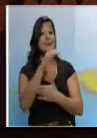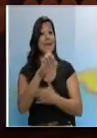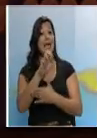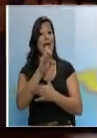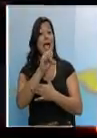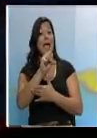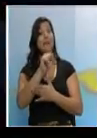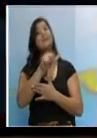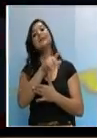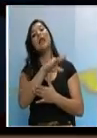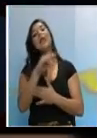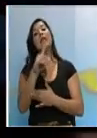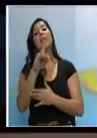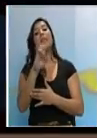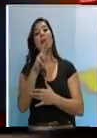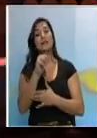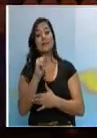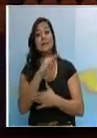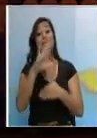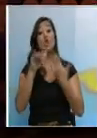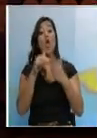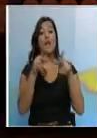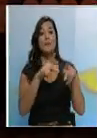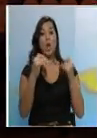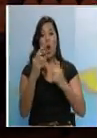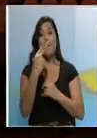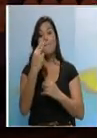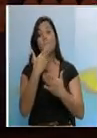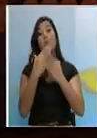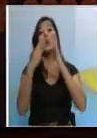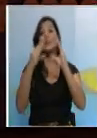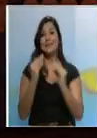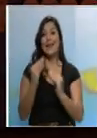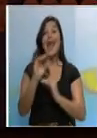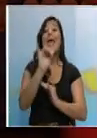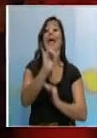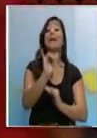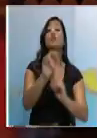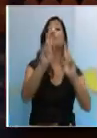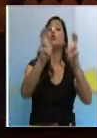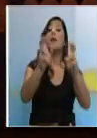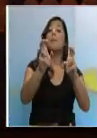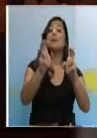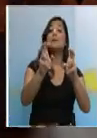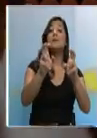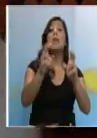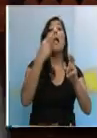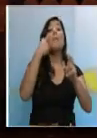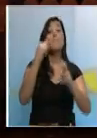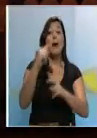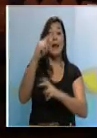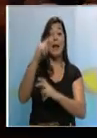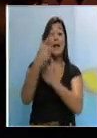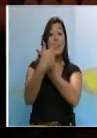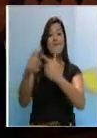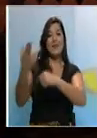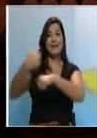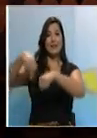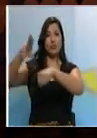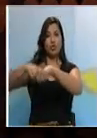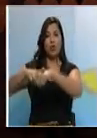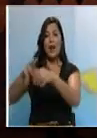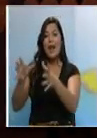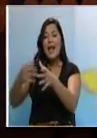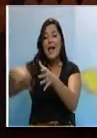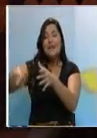Denise, también para los y las televidentes. Esos temas son para fracciones como Liberación Nacional, indispensables que se definan en una